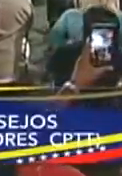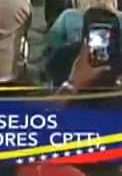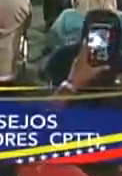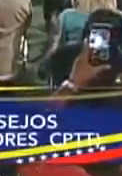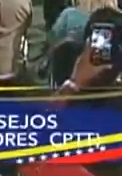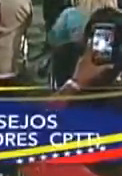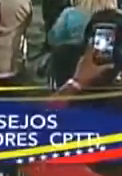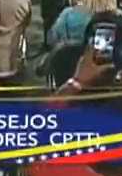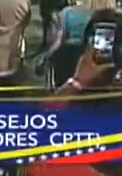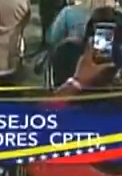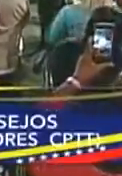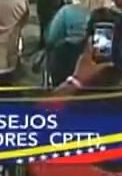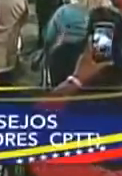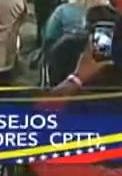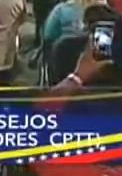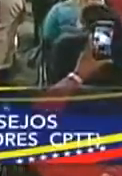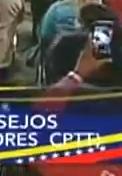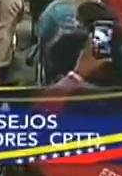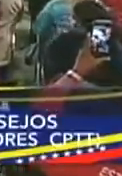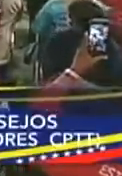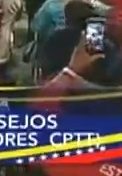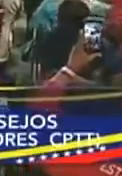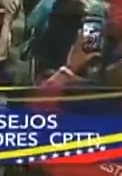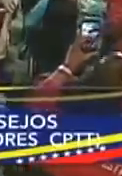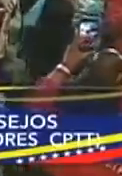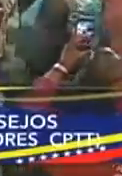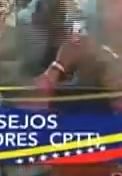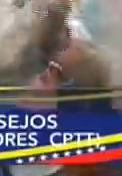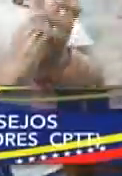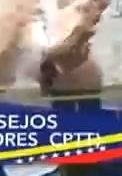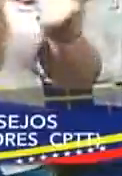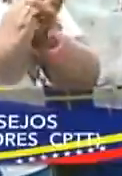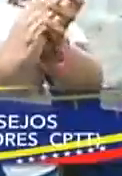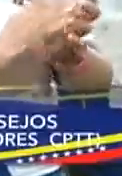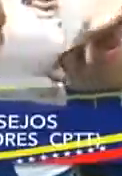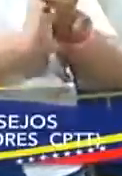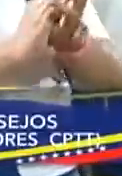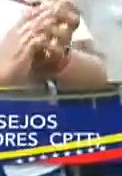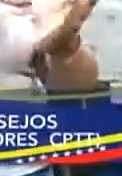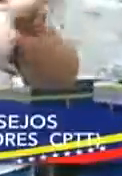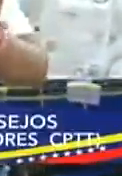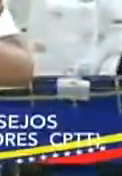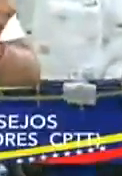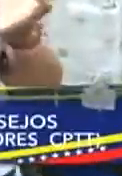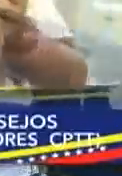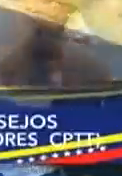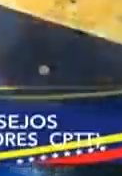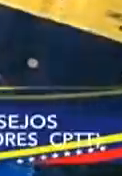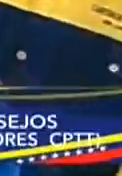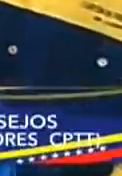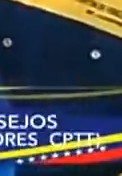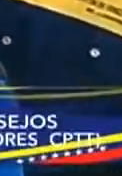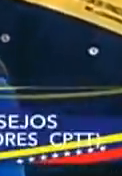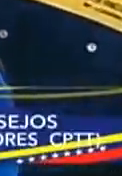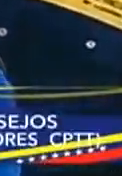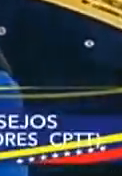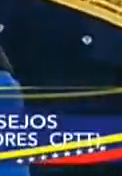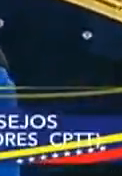se arrecha que él está contento con la revolución.